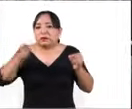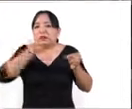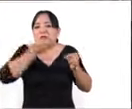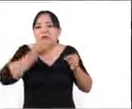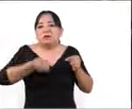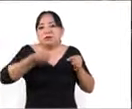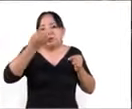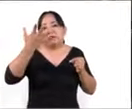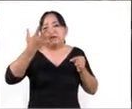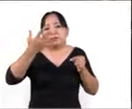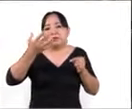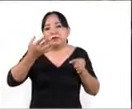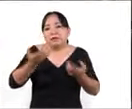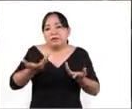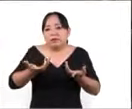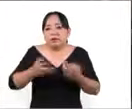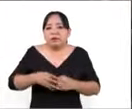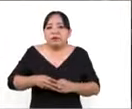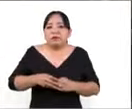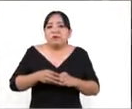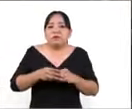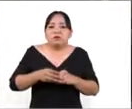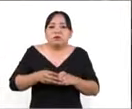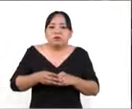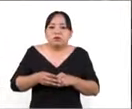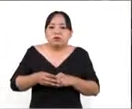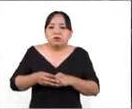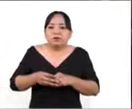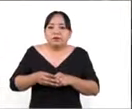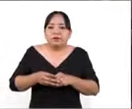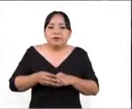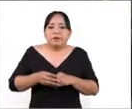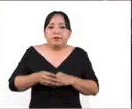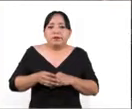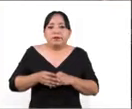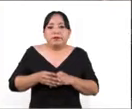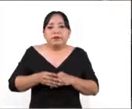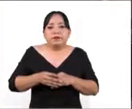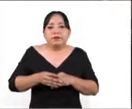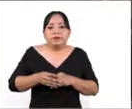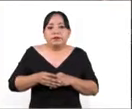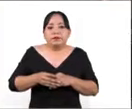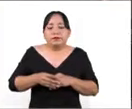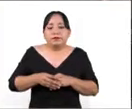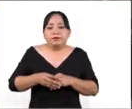En este, no sé, Renato, si tenemos el tiempo. Ah.